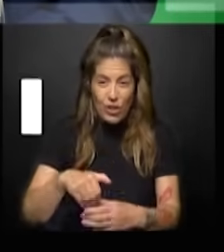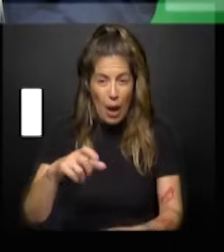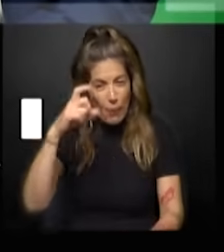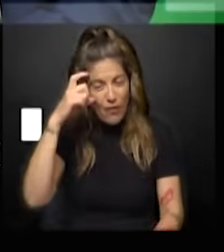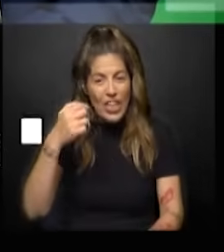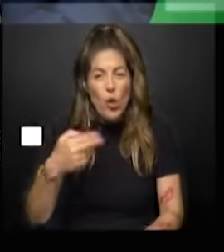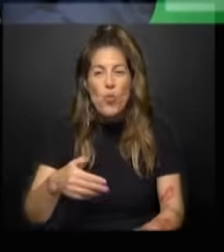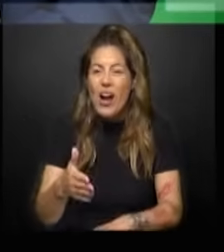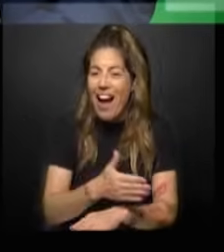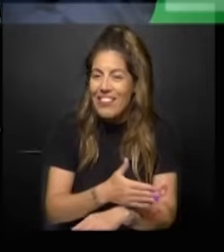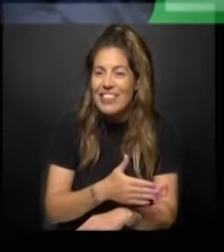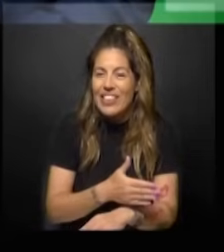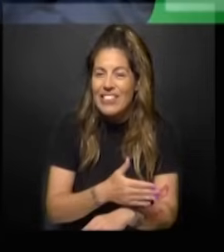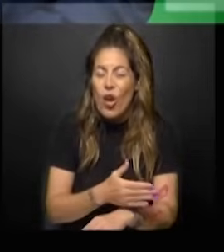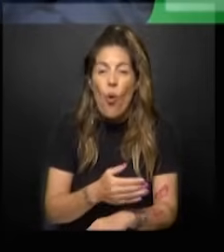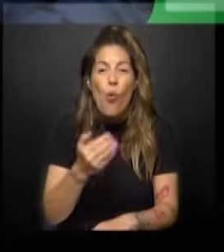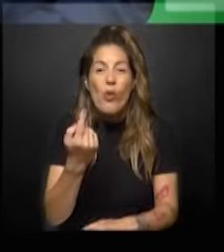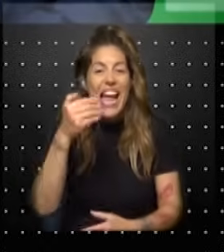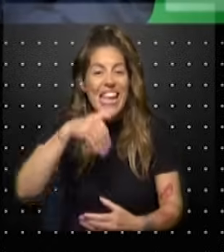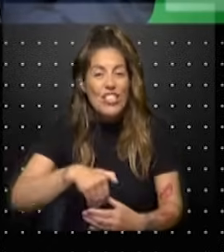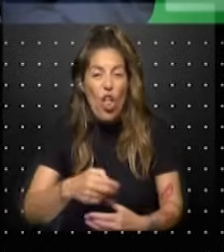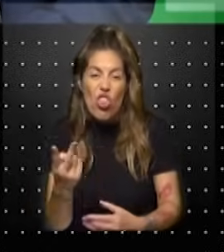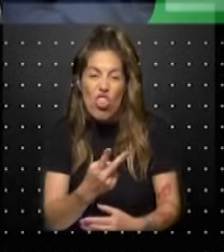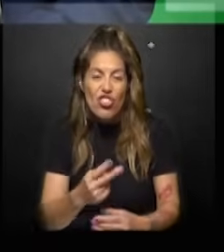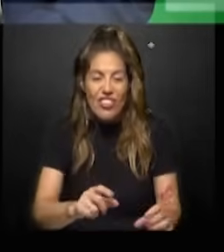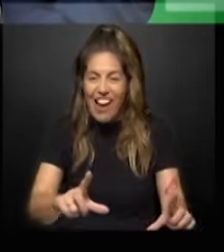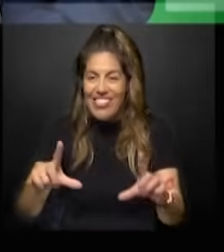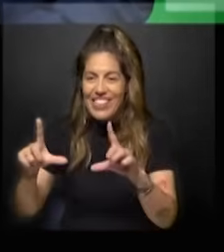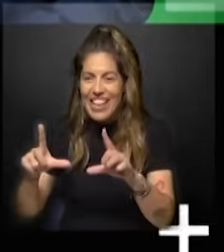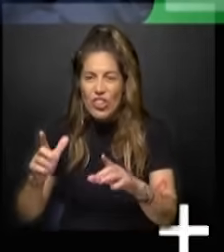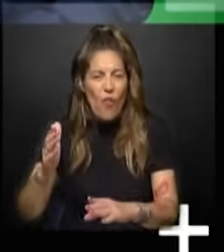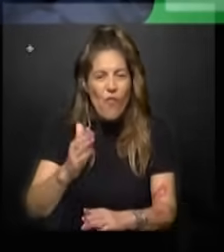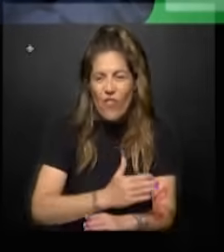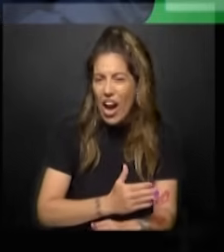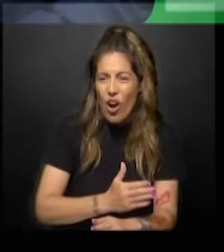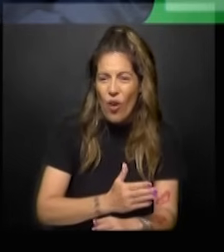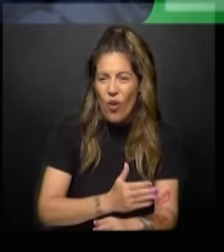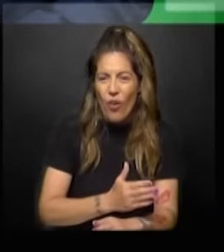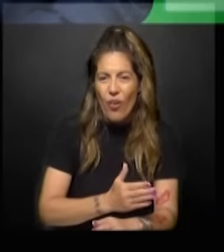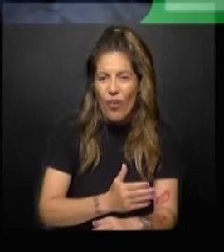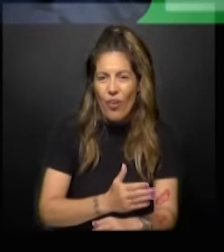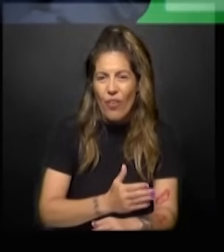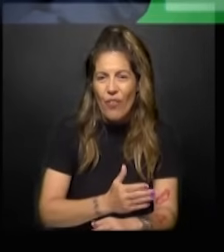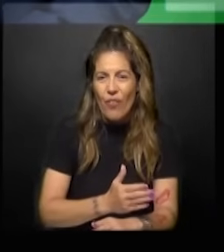nunca antes ha habido una elección donde los dos candidatos tuviesen tan bajo